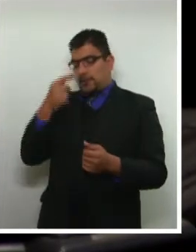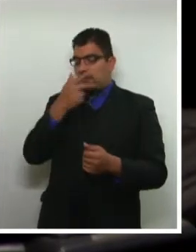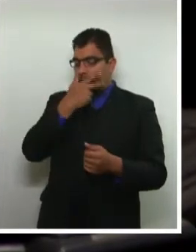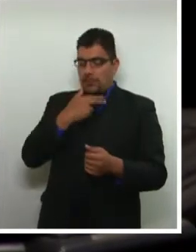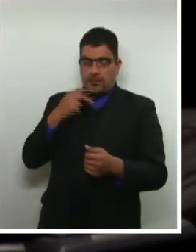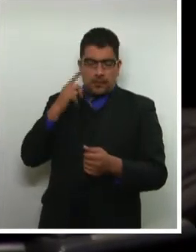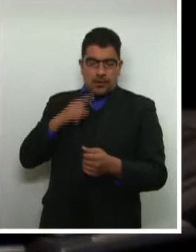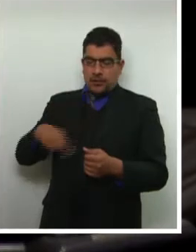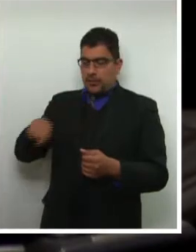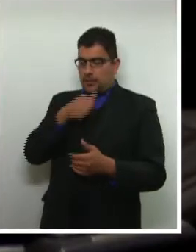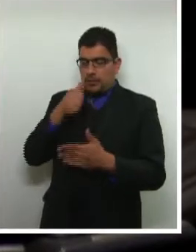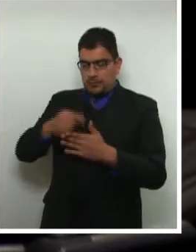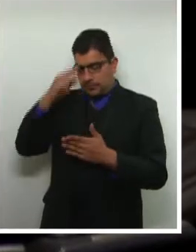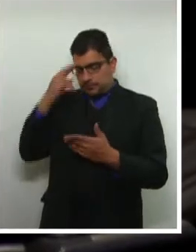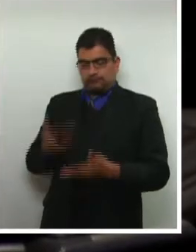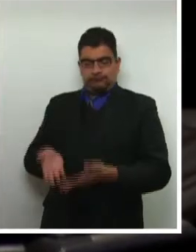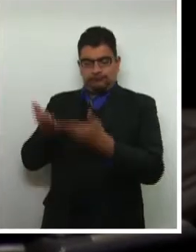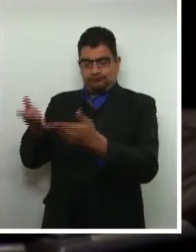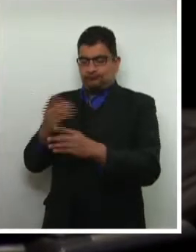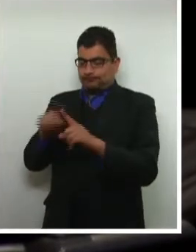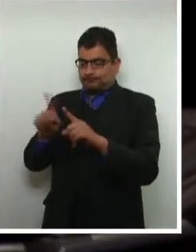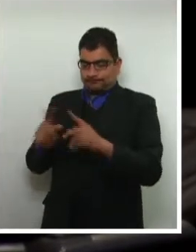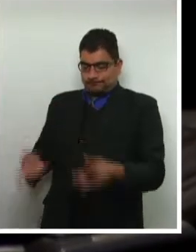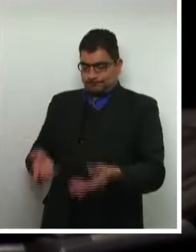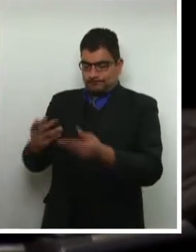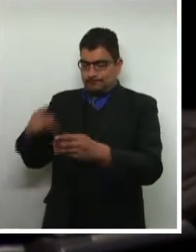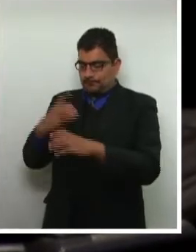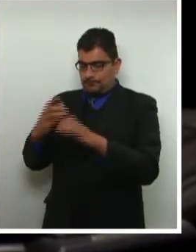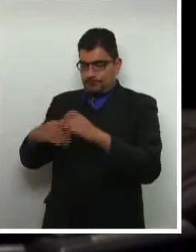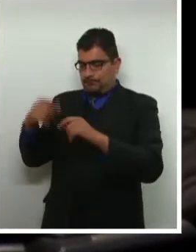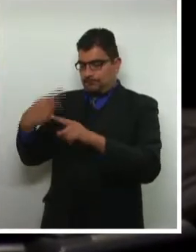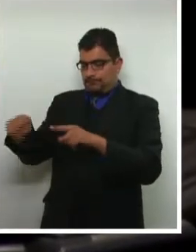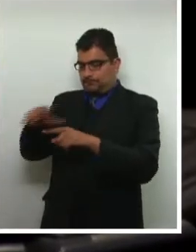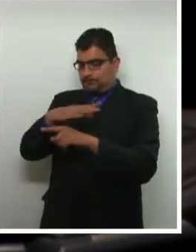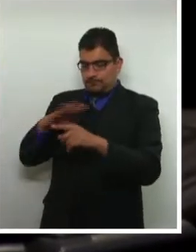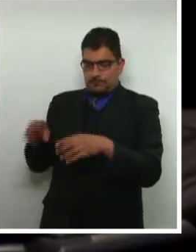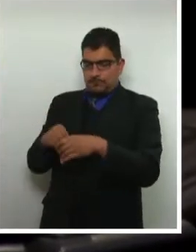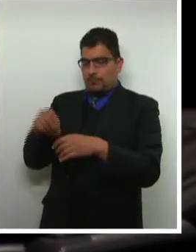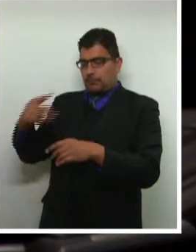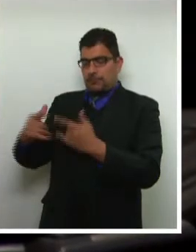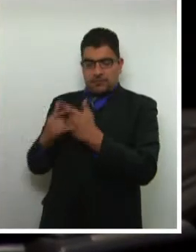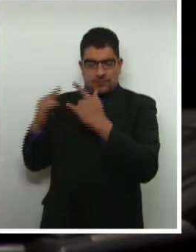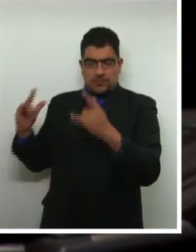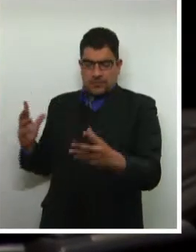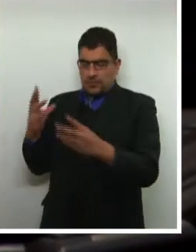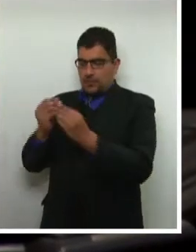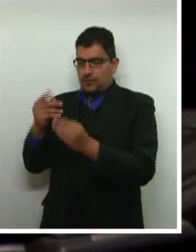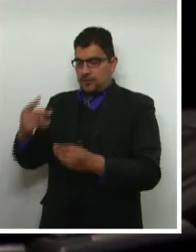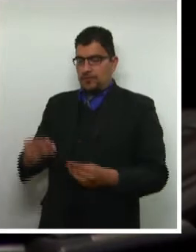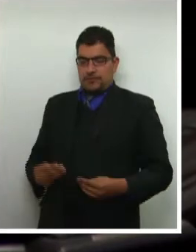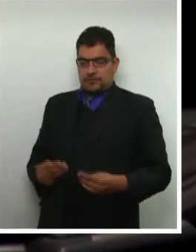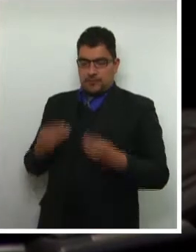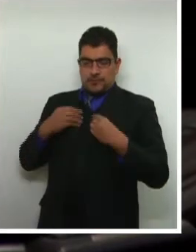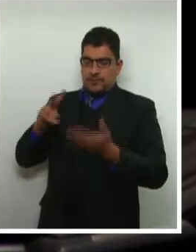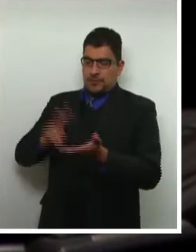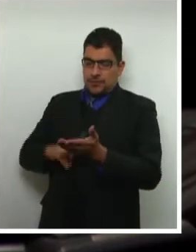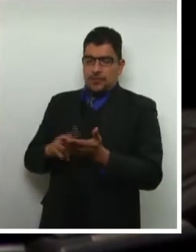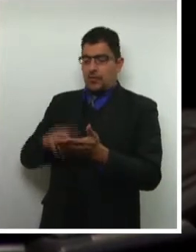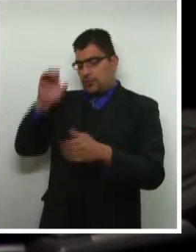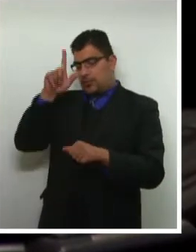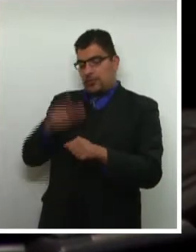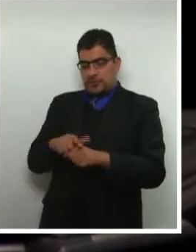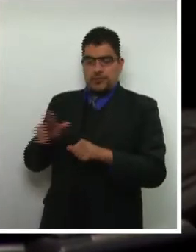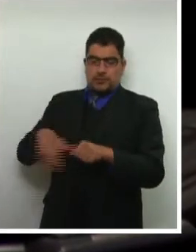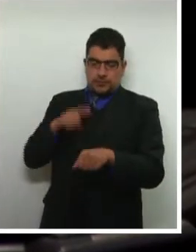ciudad, se asienta como componentes fundamentales de la misma su memoria, su patrimonio cultural,